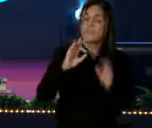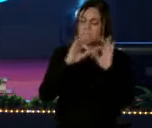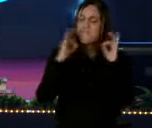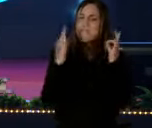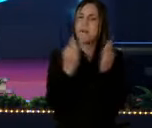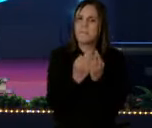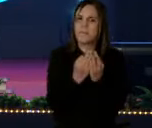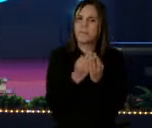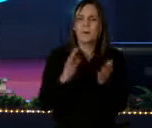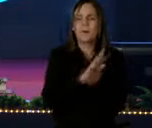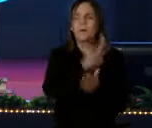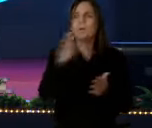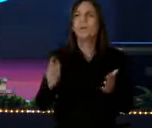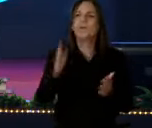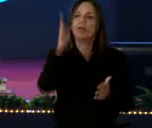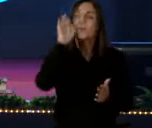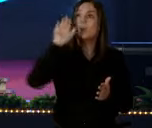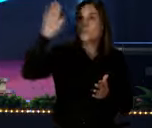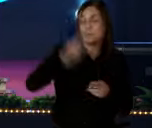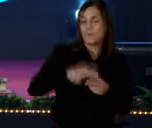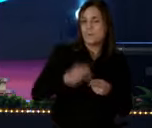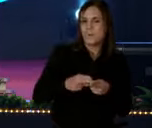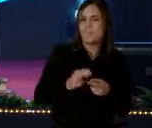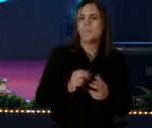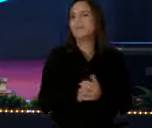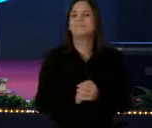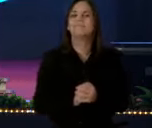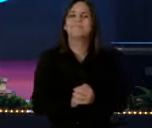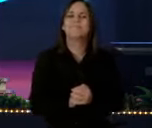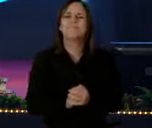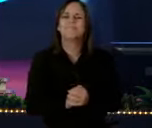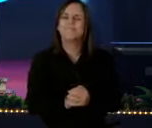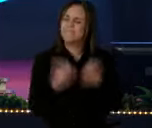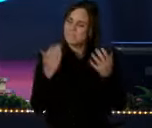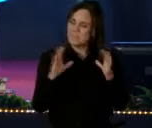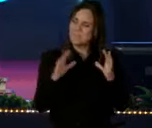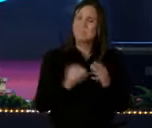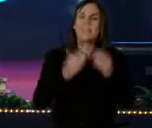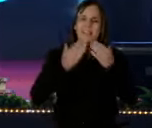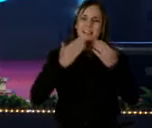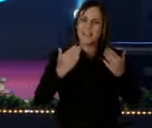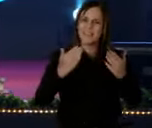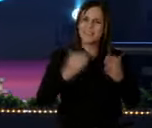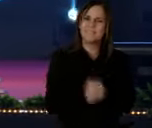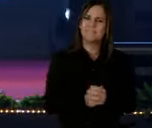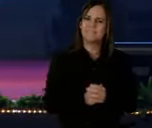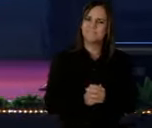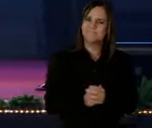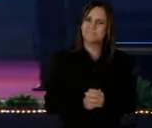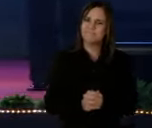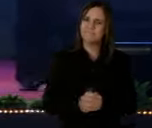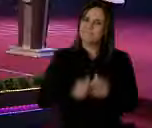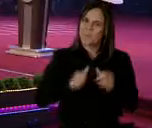Y a su nombre. Gloria a Dios. ¿Verdad? Hasta aquí mi parte. Damos las gracias y vamos para adelante,